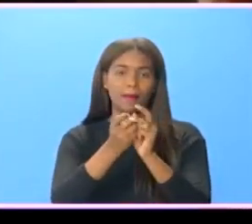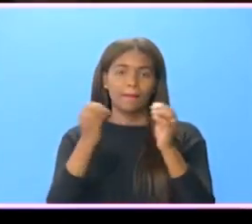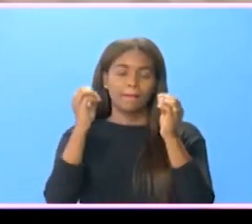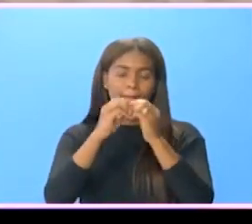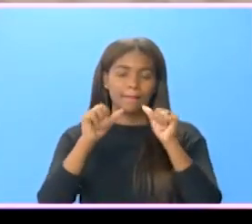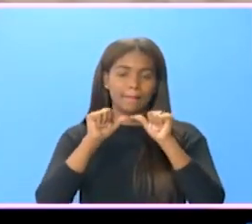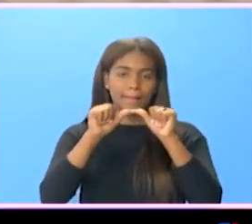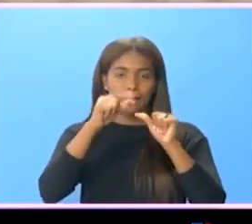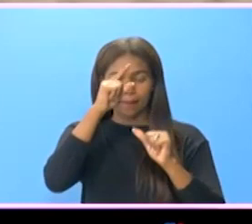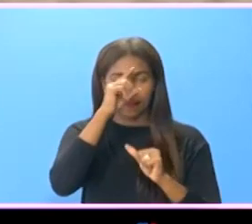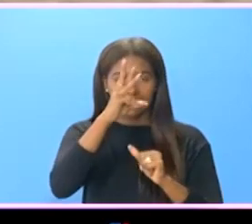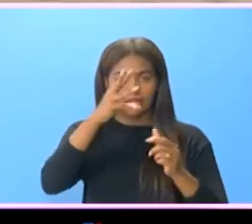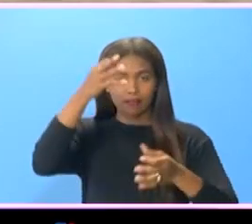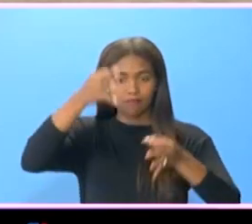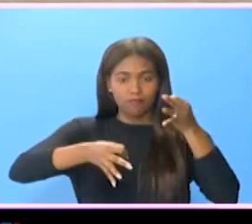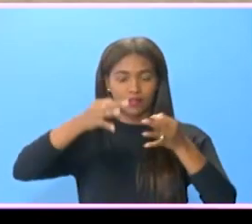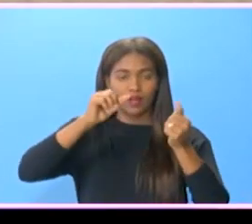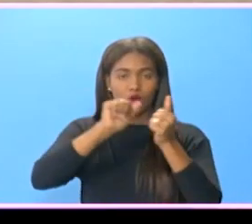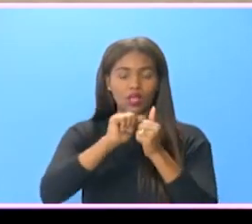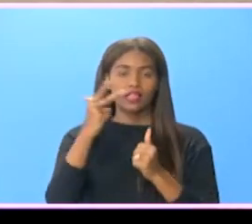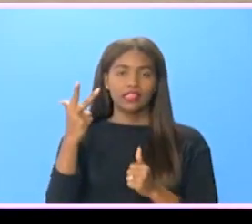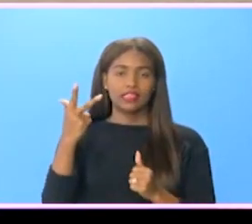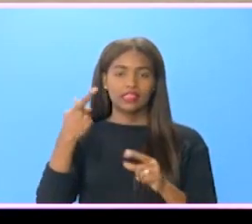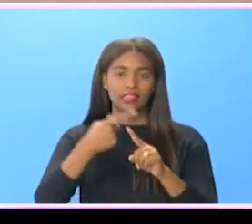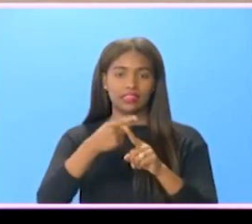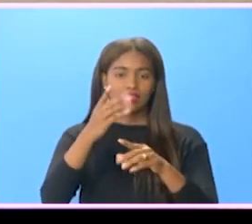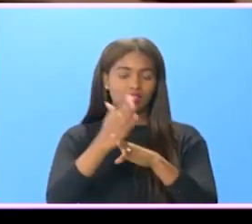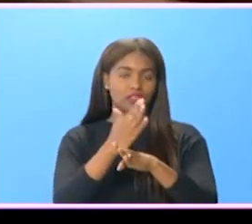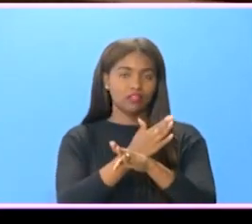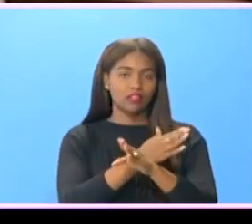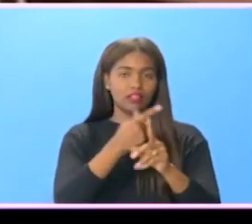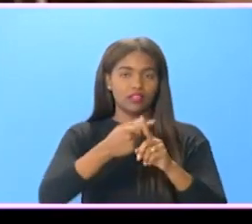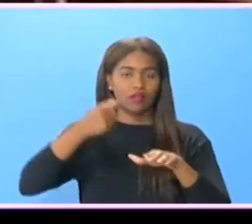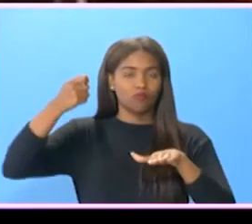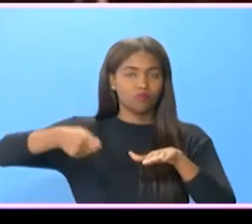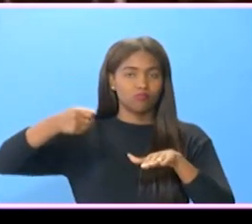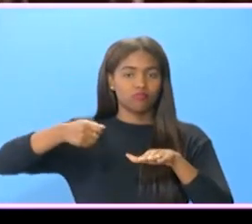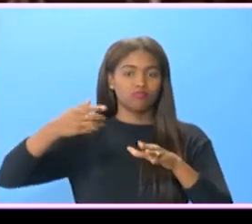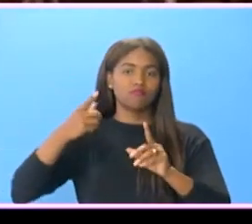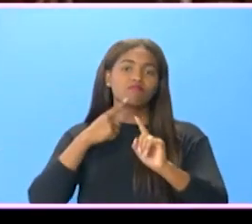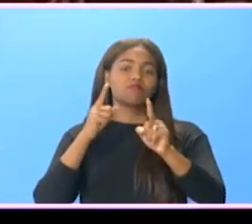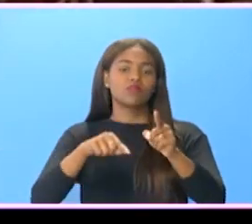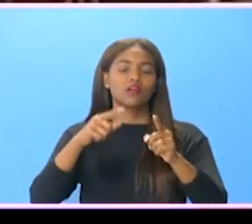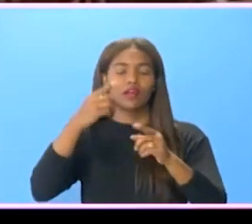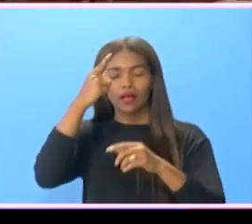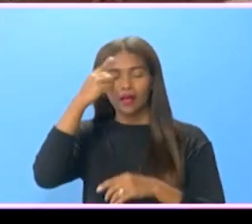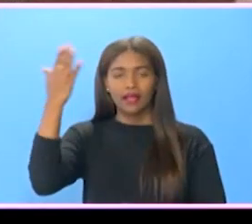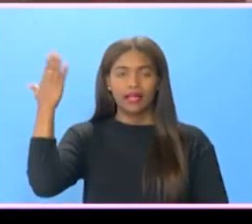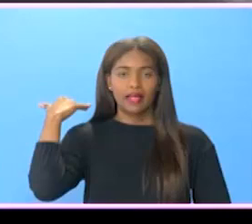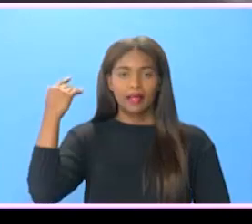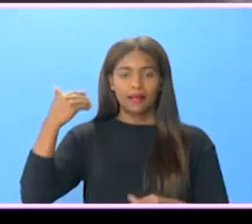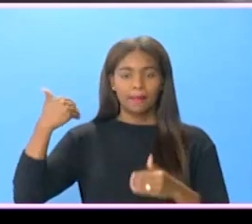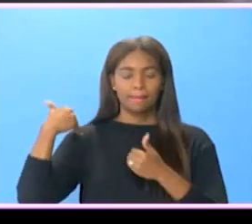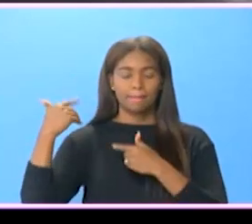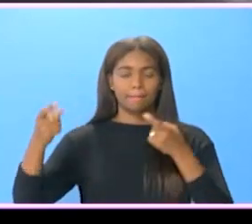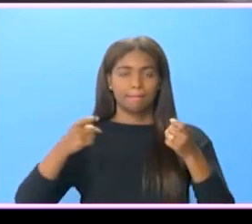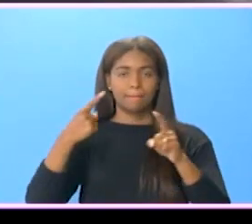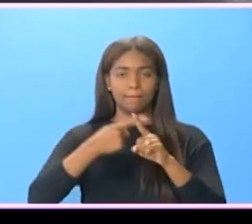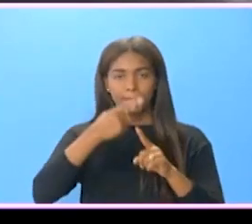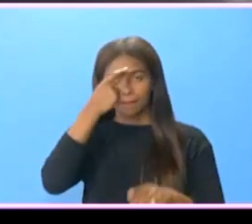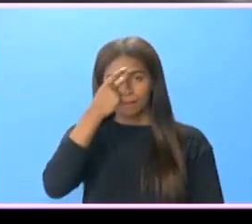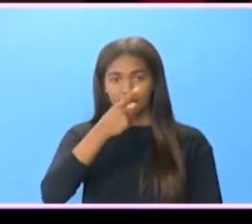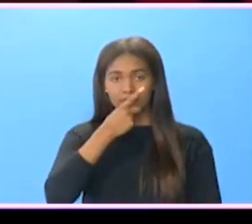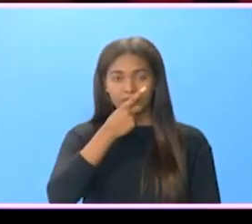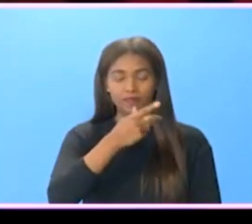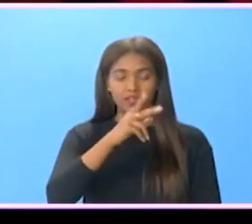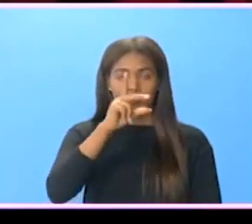conservadora de 6 magistrados contra 3 de tono progresista en la Corte, impuesta durante el mando anterior del magnate republicano Donald Trump,